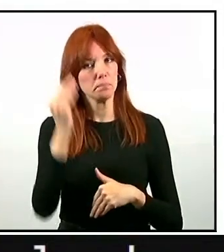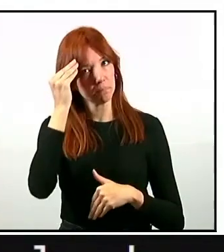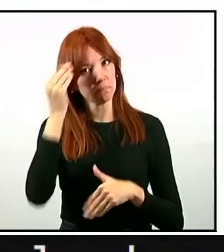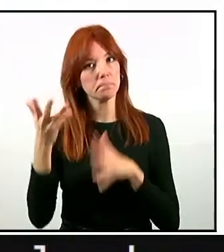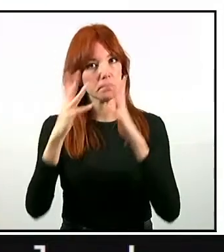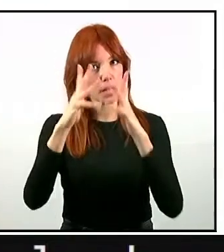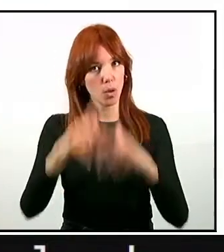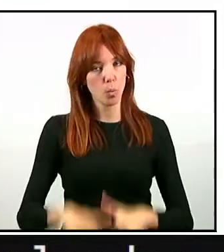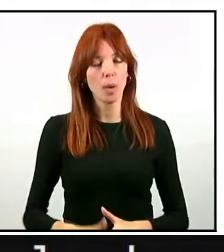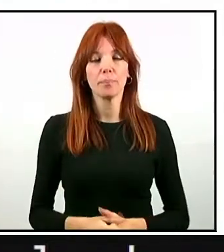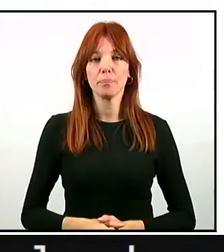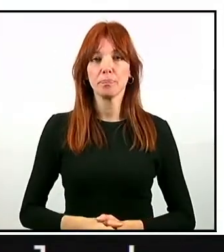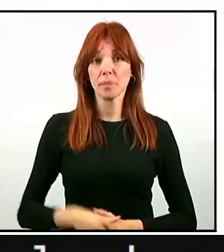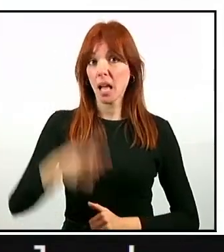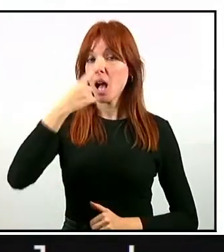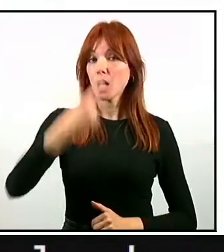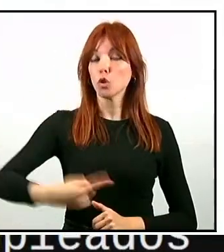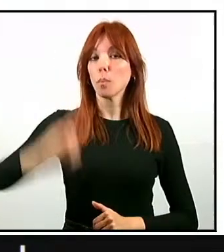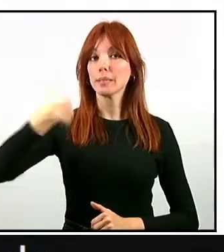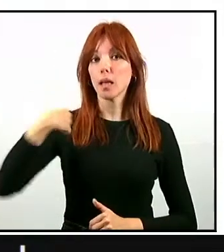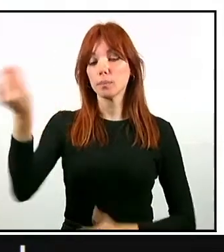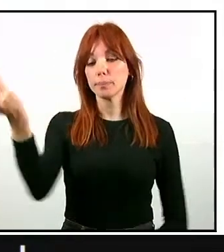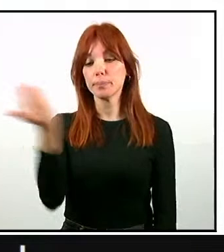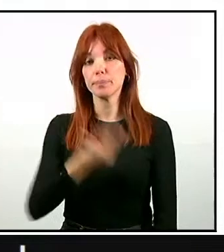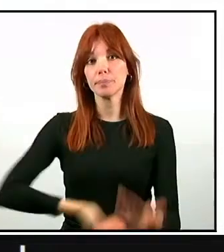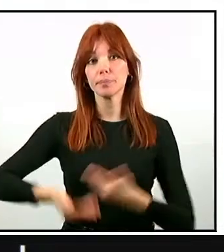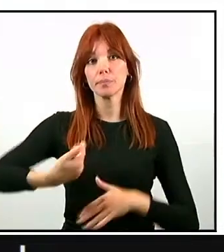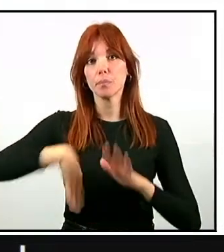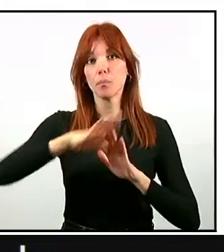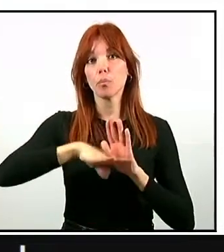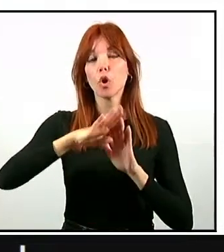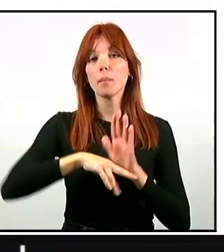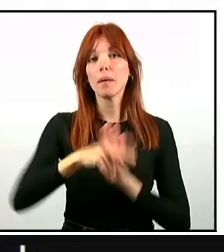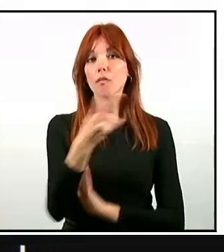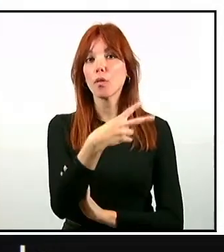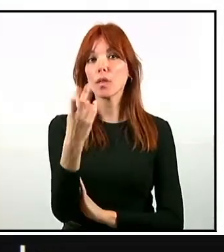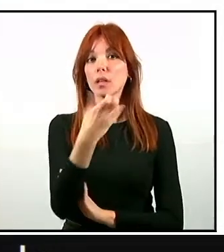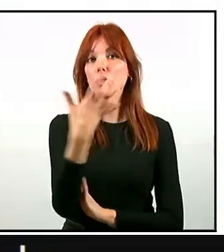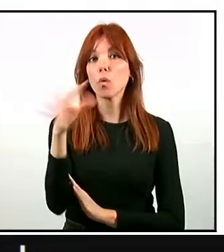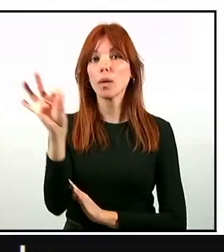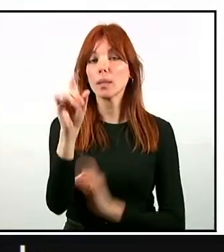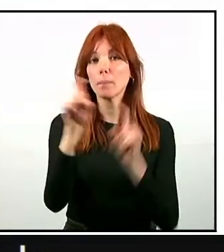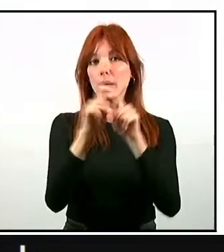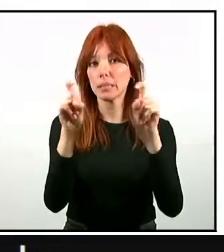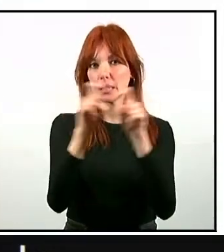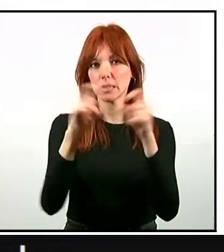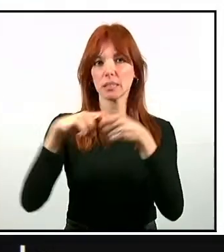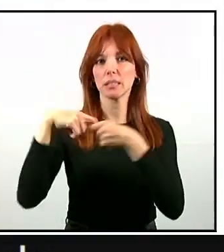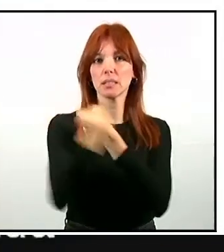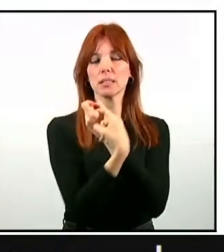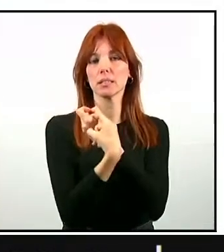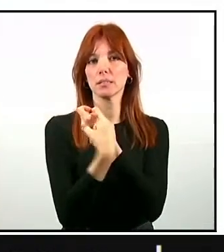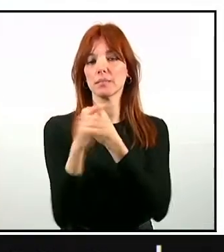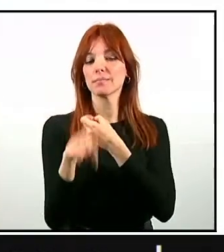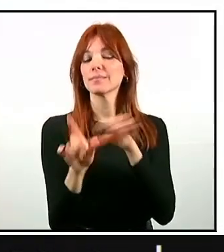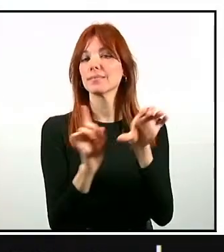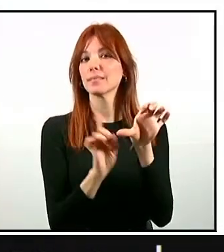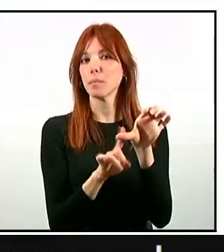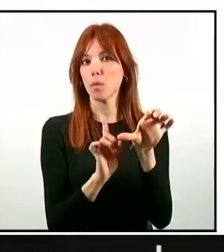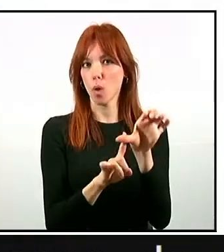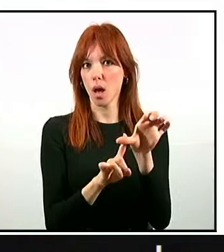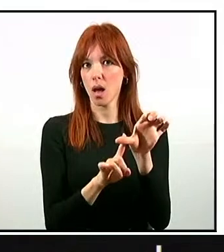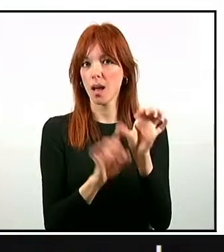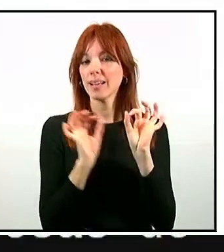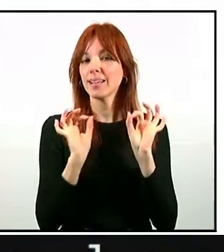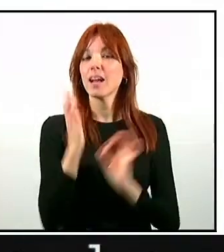la edición pasada colaboraron en este programa 250 empresas de Extremadura en estas escuelas